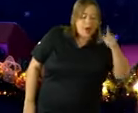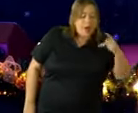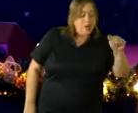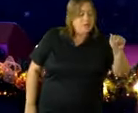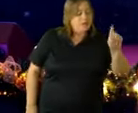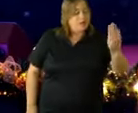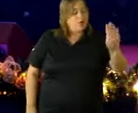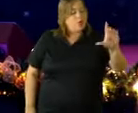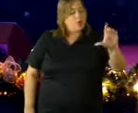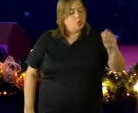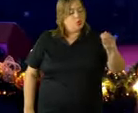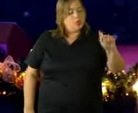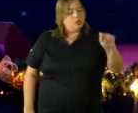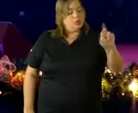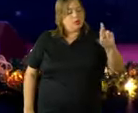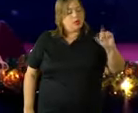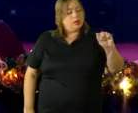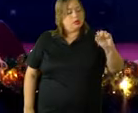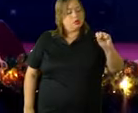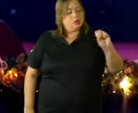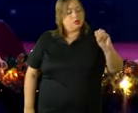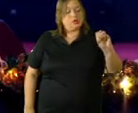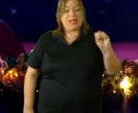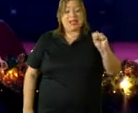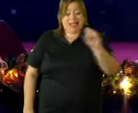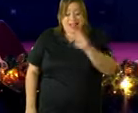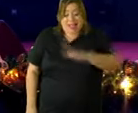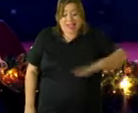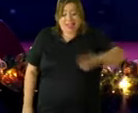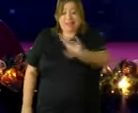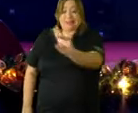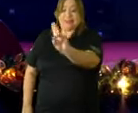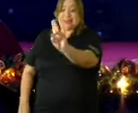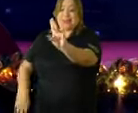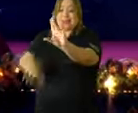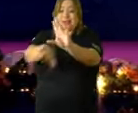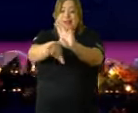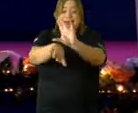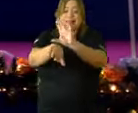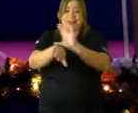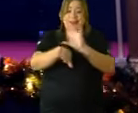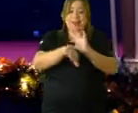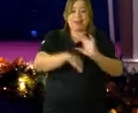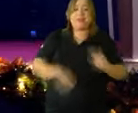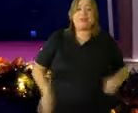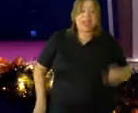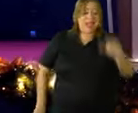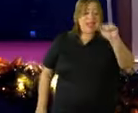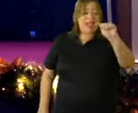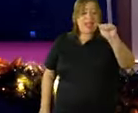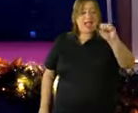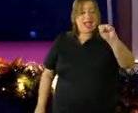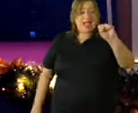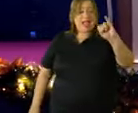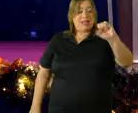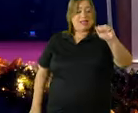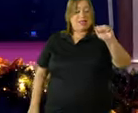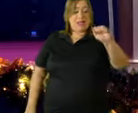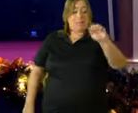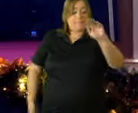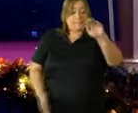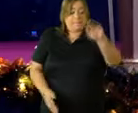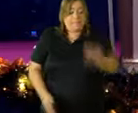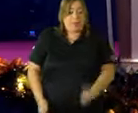siete iglesias a las cuales se refiere. Allí que él hizo, aquella es el Asia Menor. Allí comenzó a predicar el